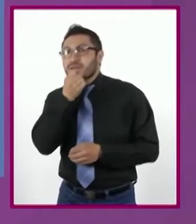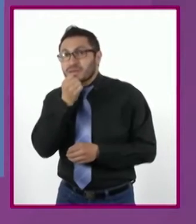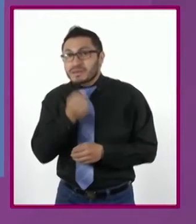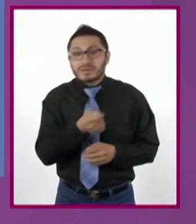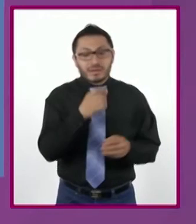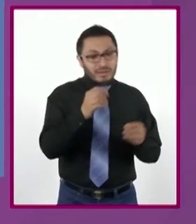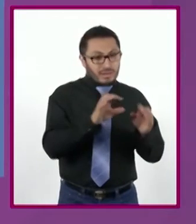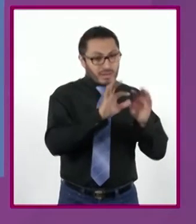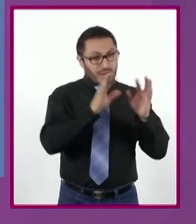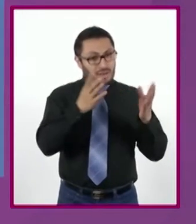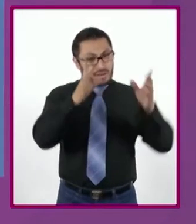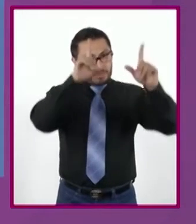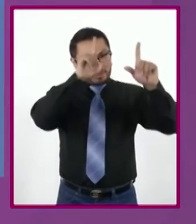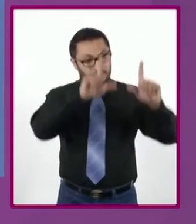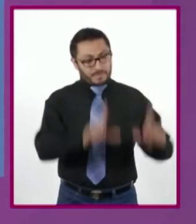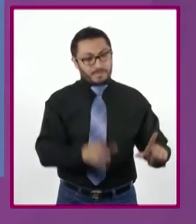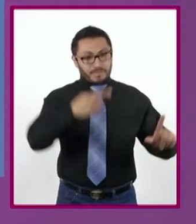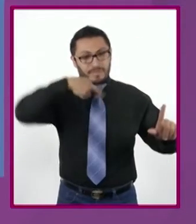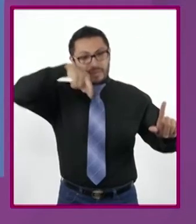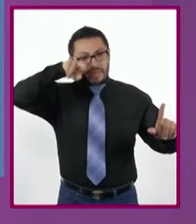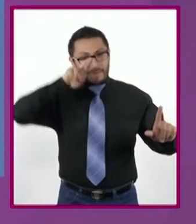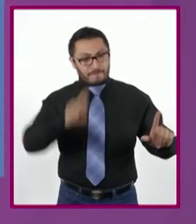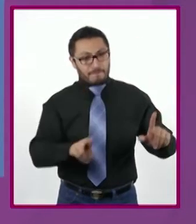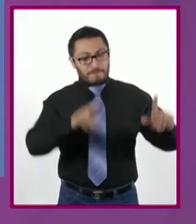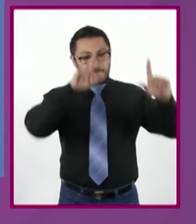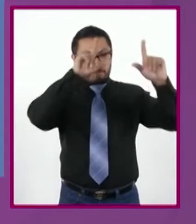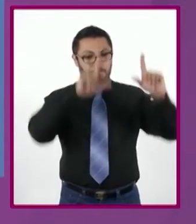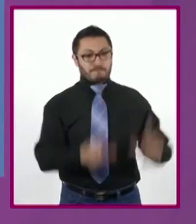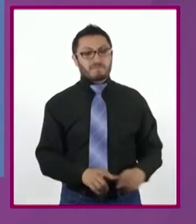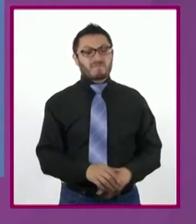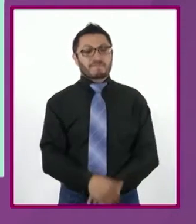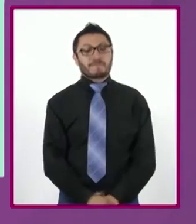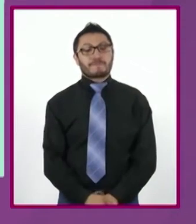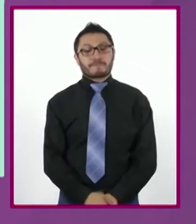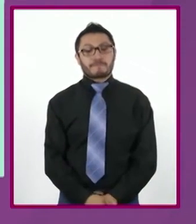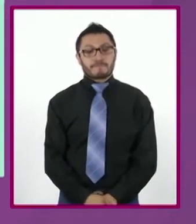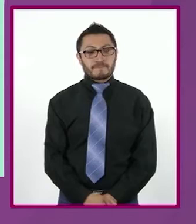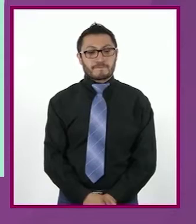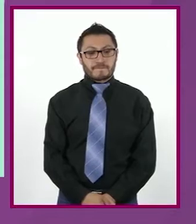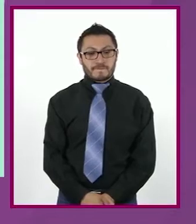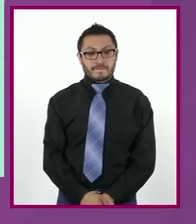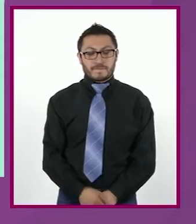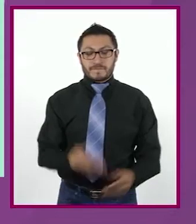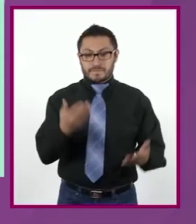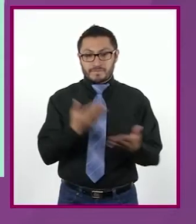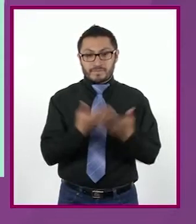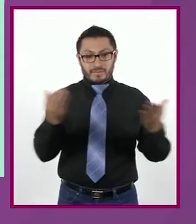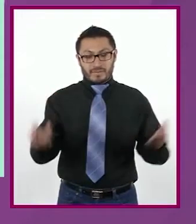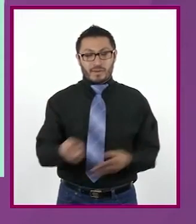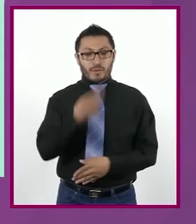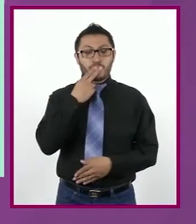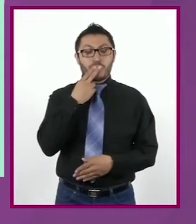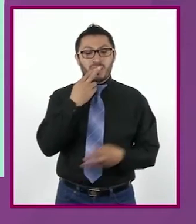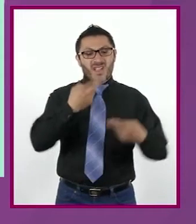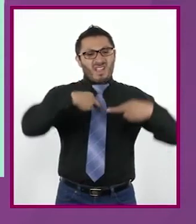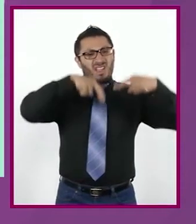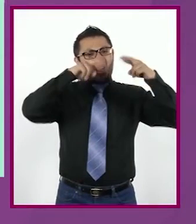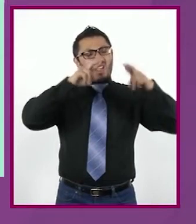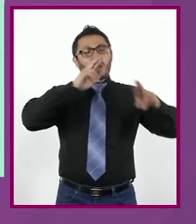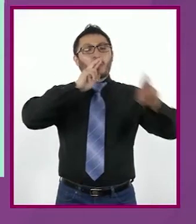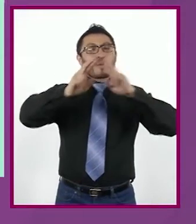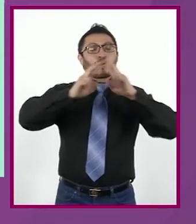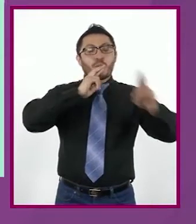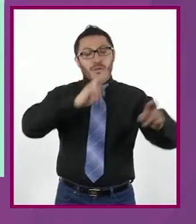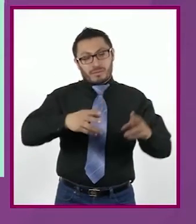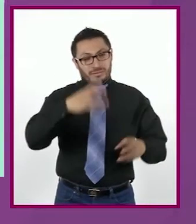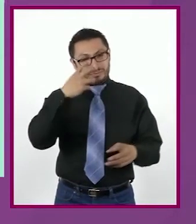las siguientes cantidades representadas en la siguiente tabla. Ahora podemos utilizar los resultados que